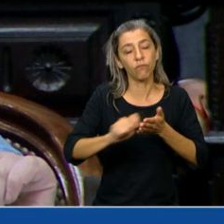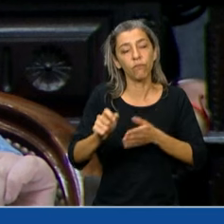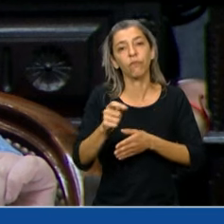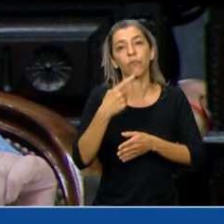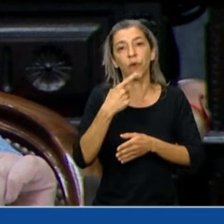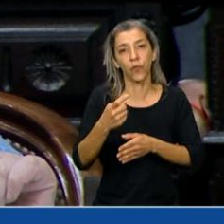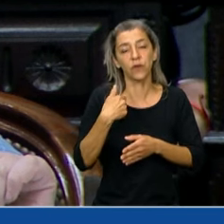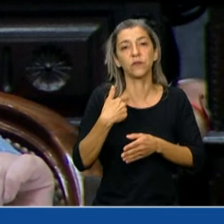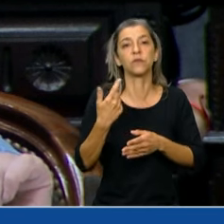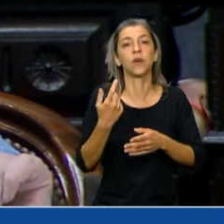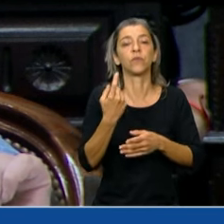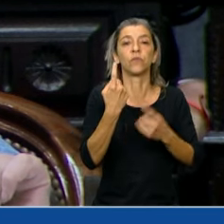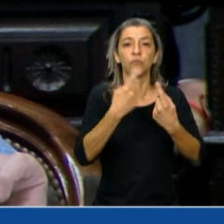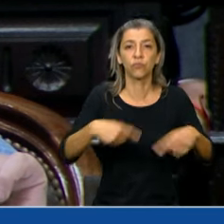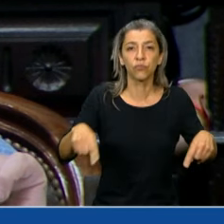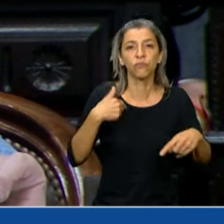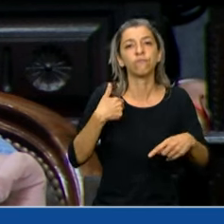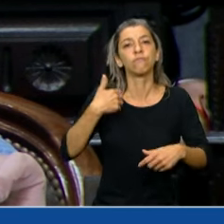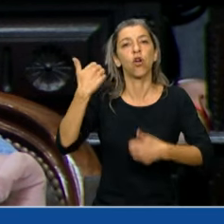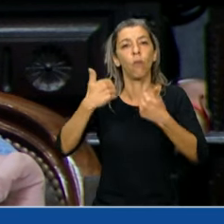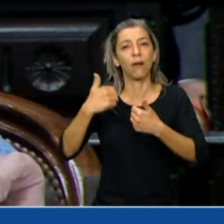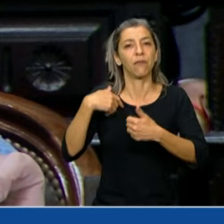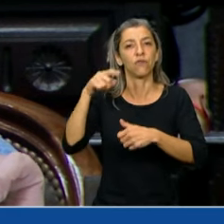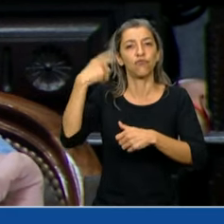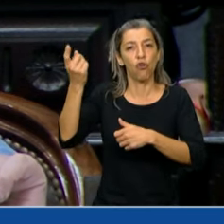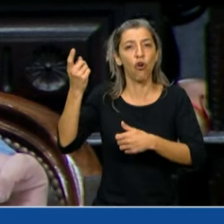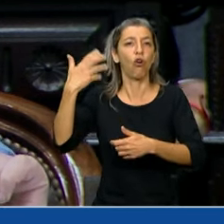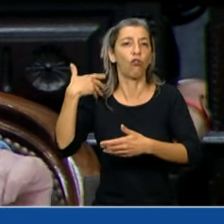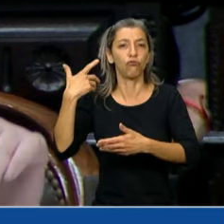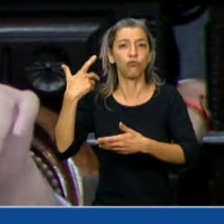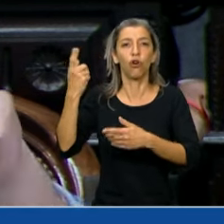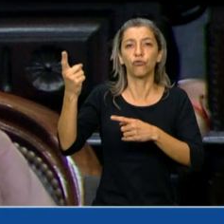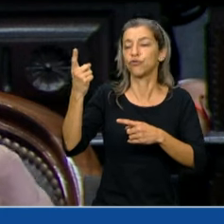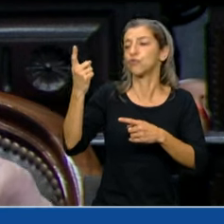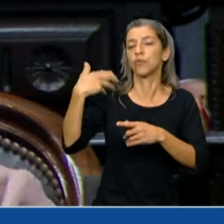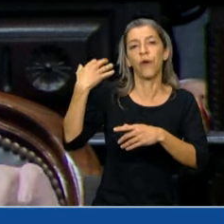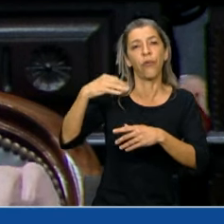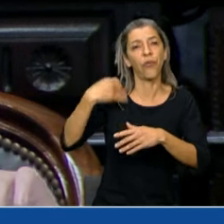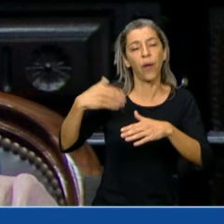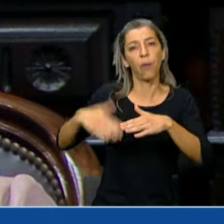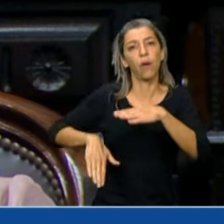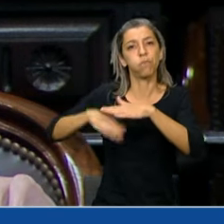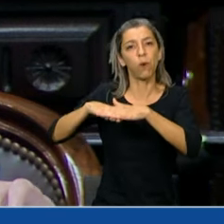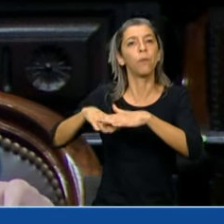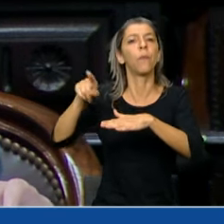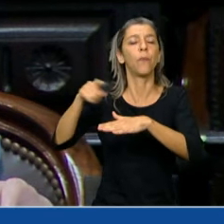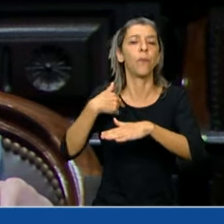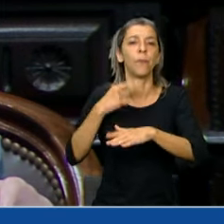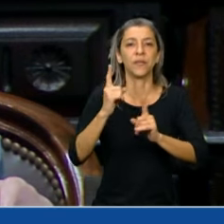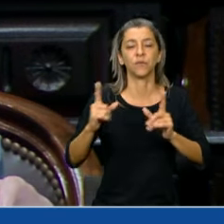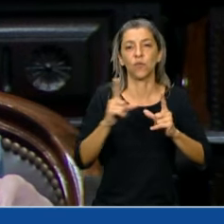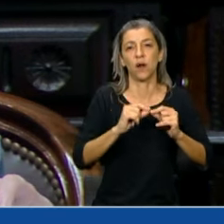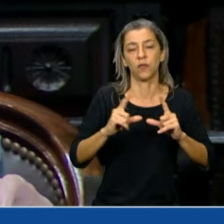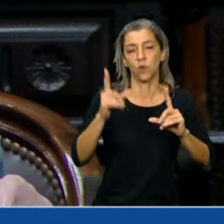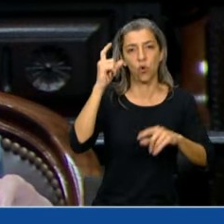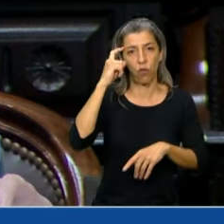la composición del origen externo de la oferta Nacional del calzado en ningún caso podrá superar los máximos establecidos en el artículo 10 entiéndase